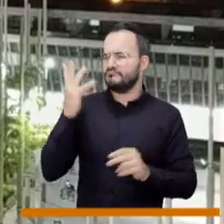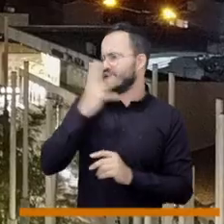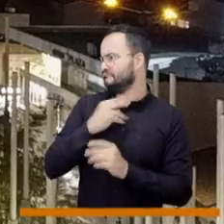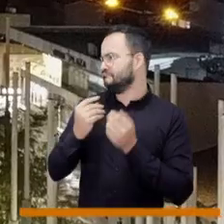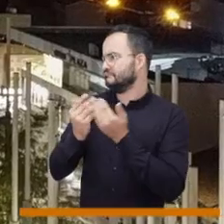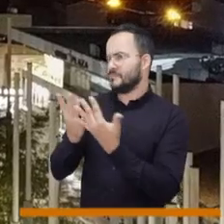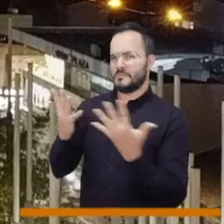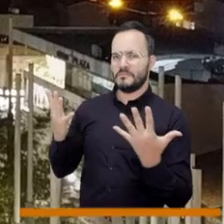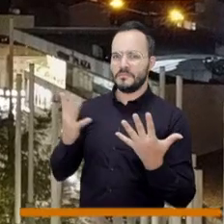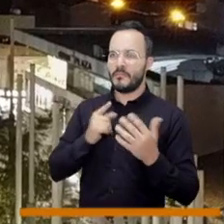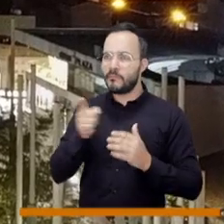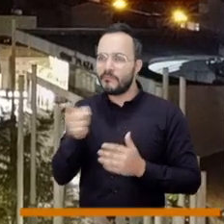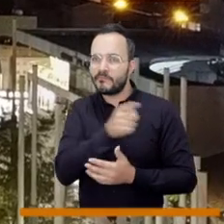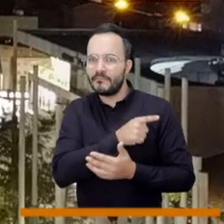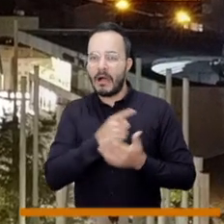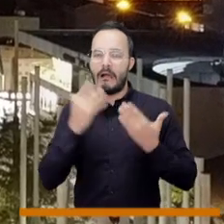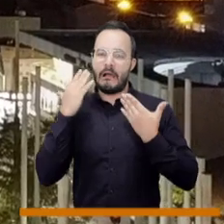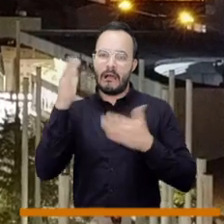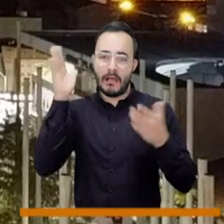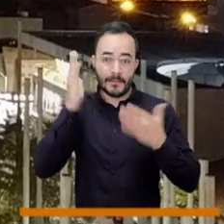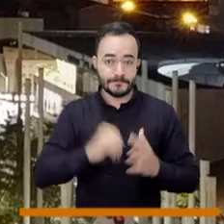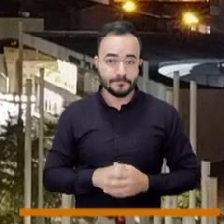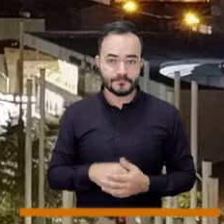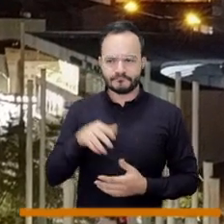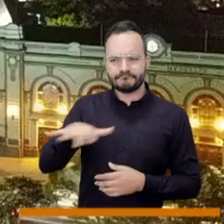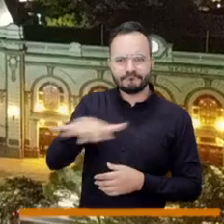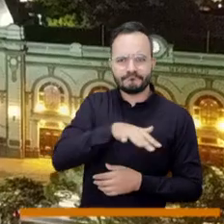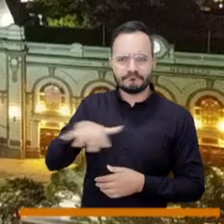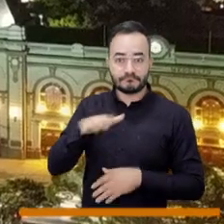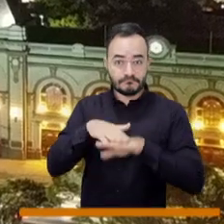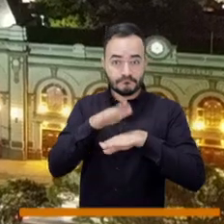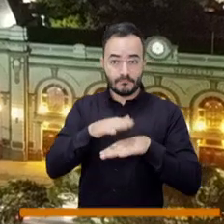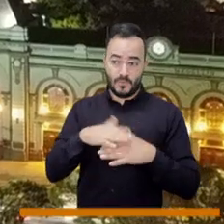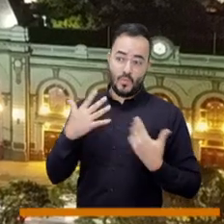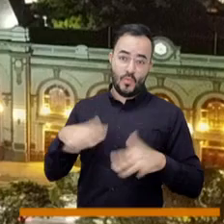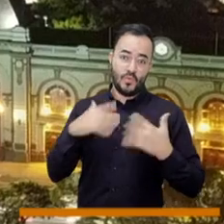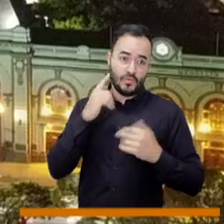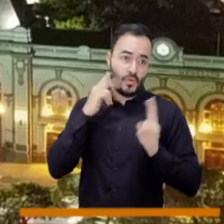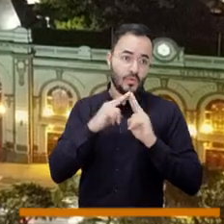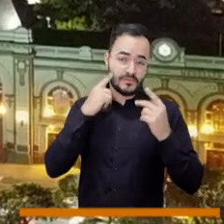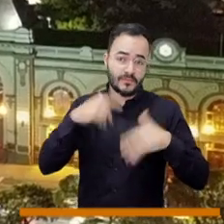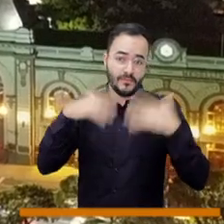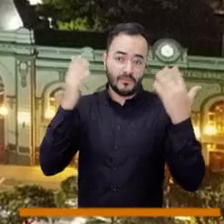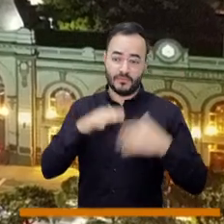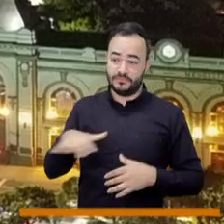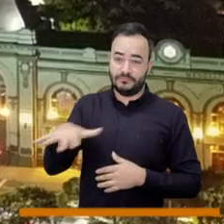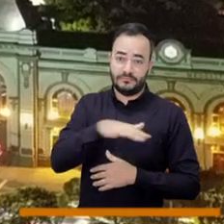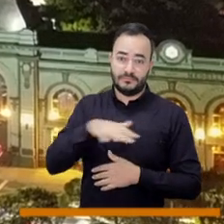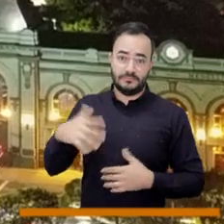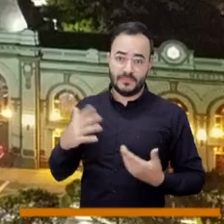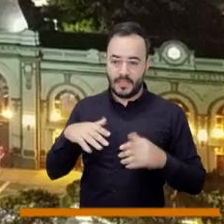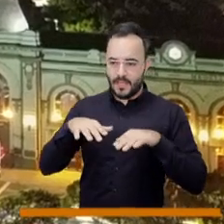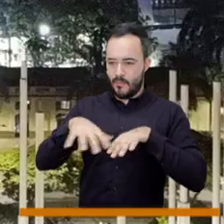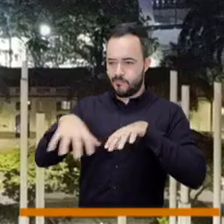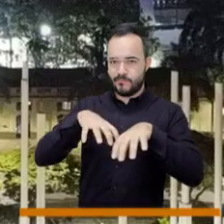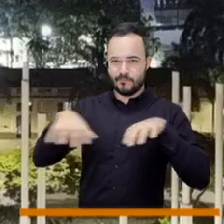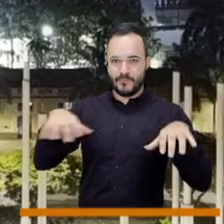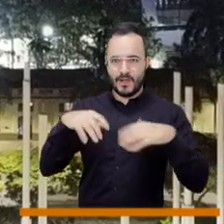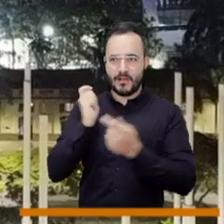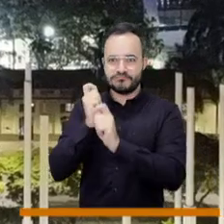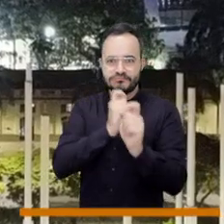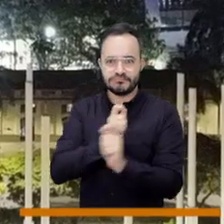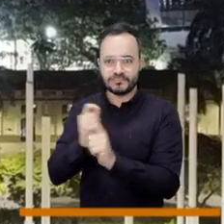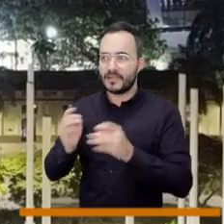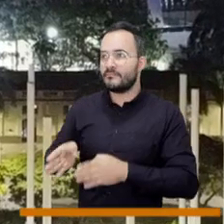hay detrás. El centro administrativo distrital es arquitectónicamente espectacular. La plaza, los edificios, la